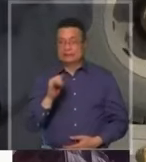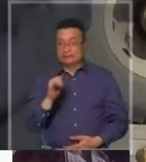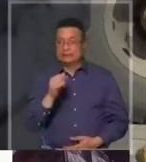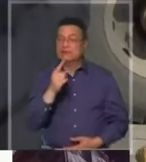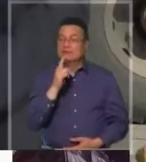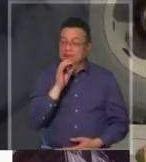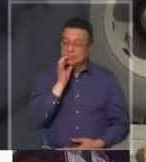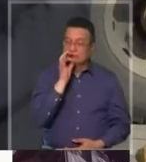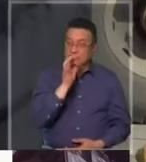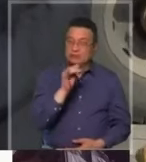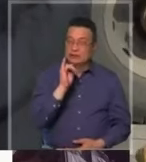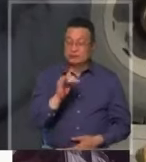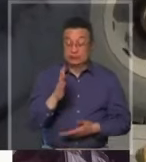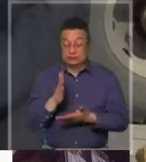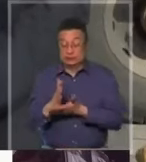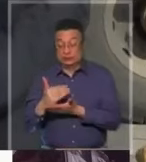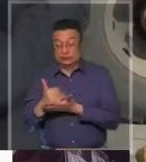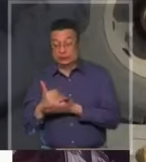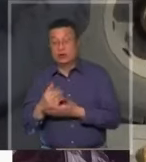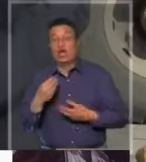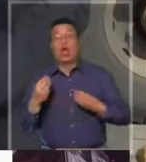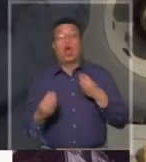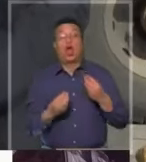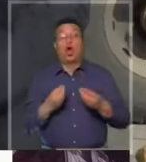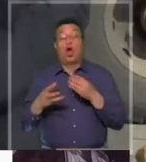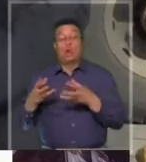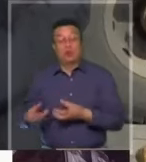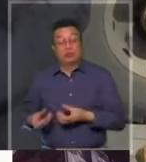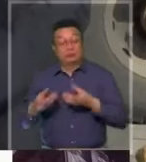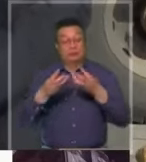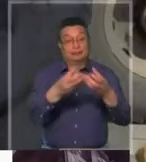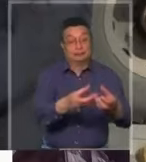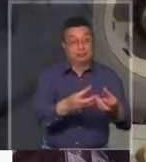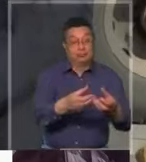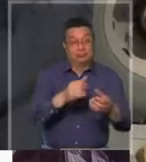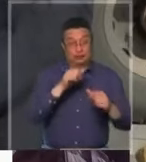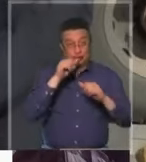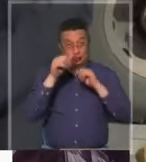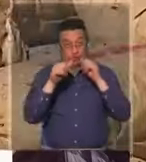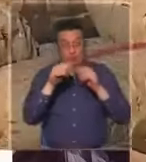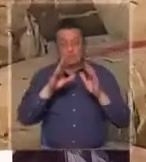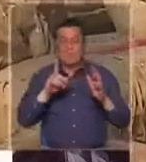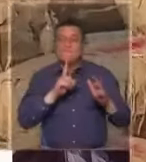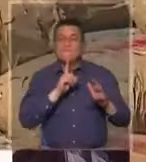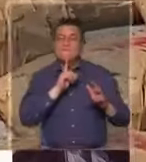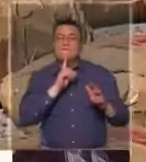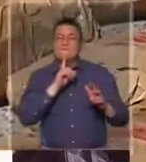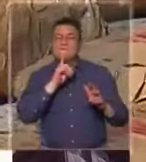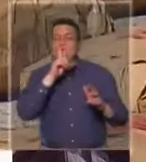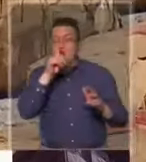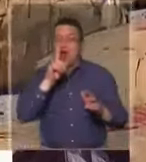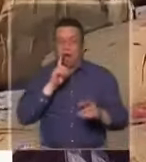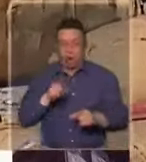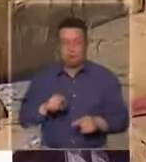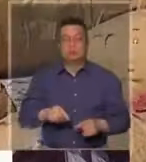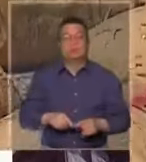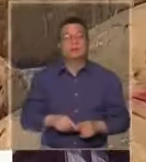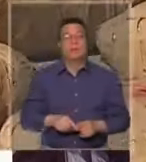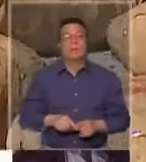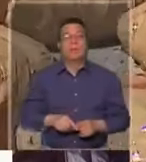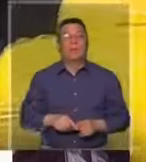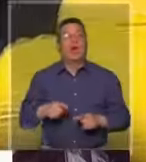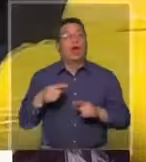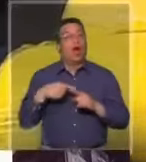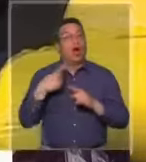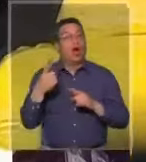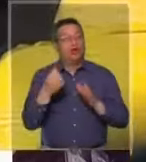que de acuerdo al modo berand de cómo viene trasladada la droga que tiene un alto grado de pureza otros atribuyen el